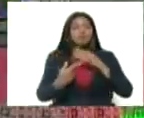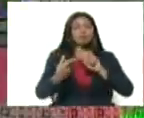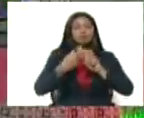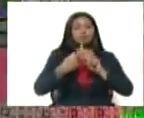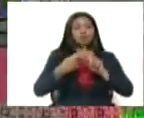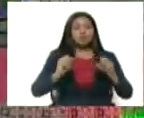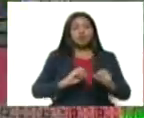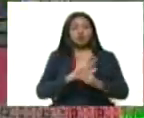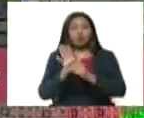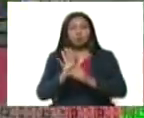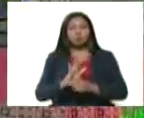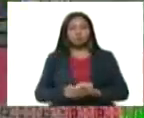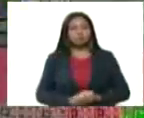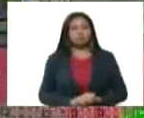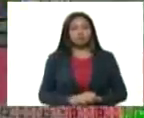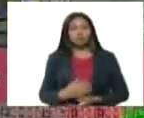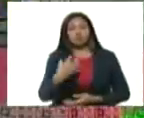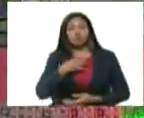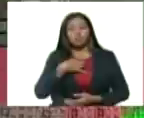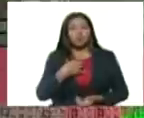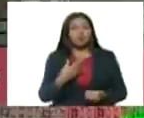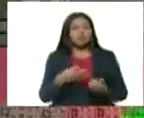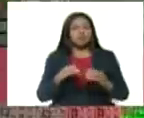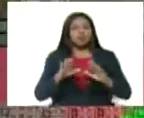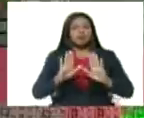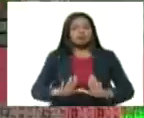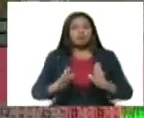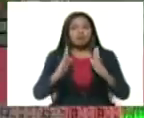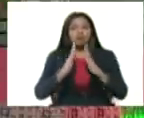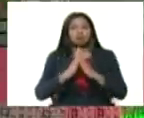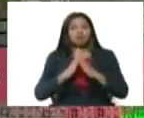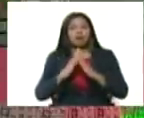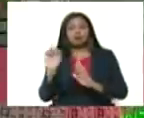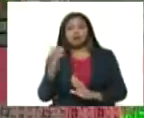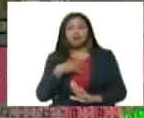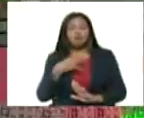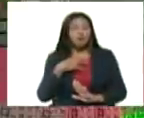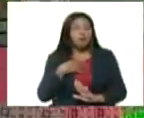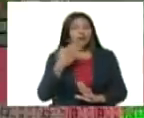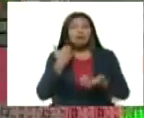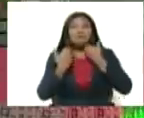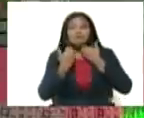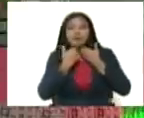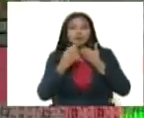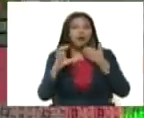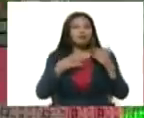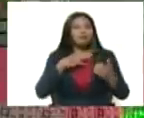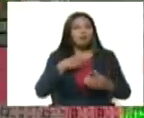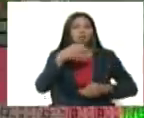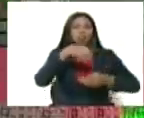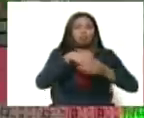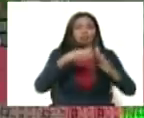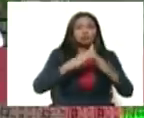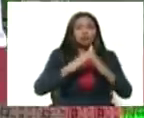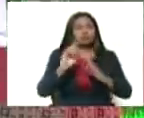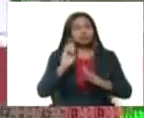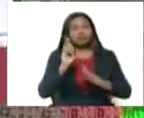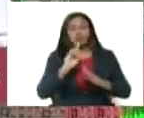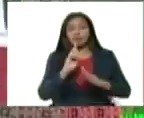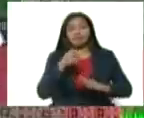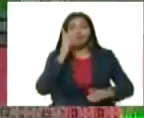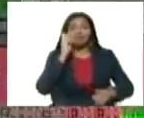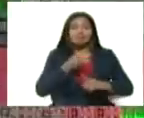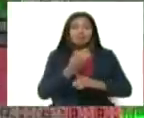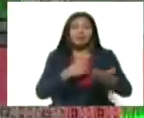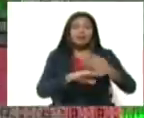para COVID-19 no se pueden quedar en sus residencias. No se está cumpliendo de manera adecuada el aislamiento necesario